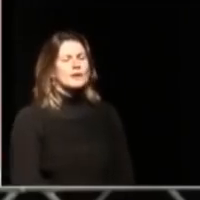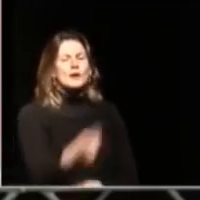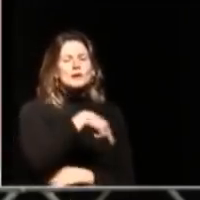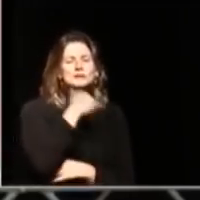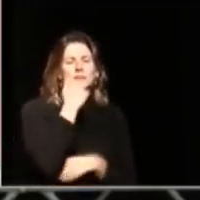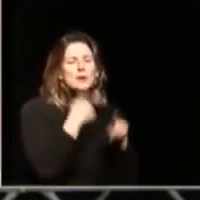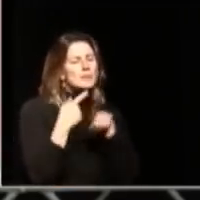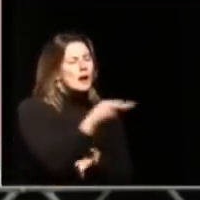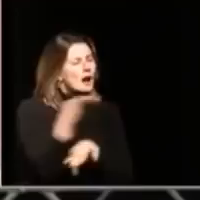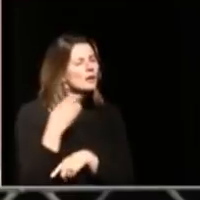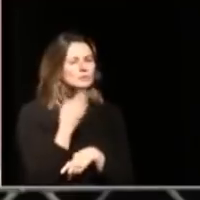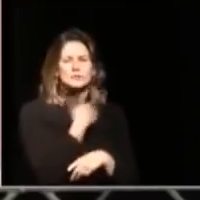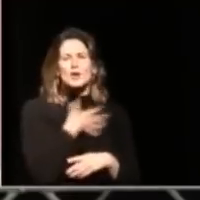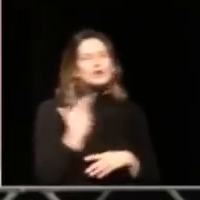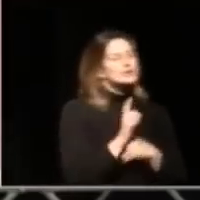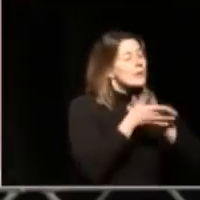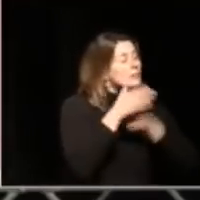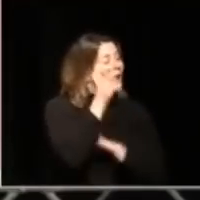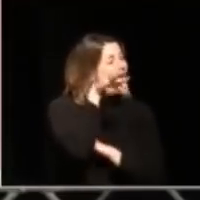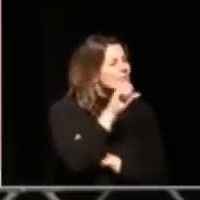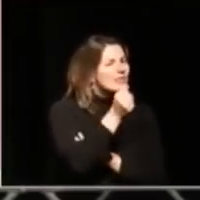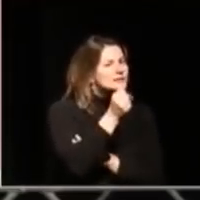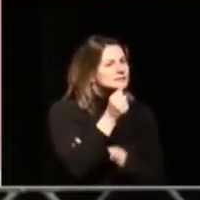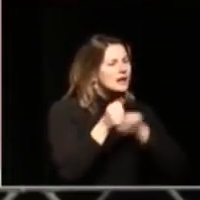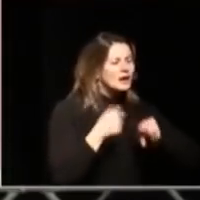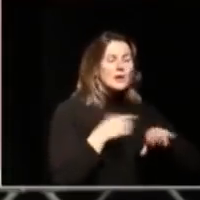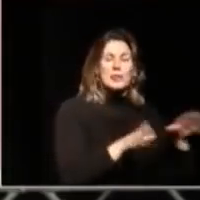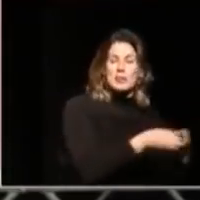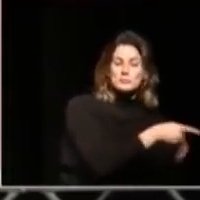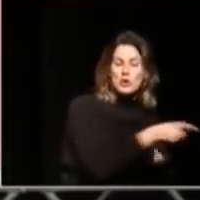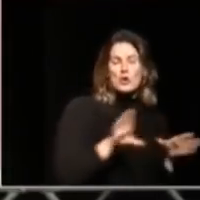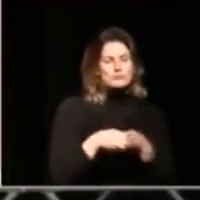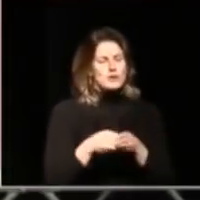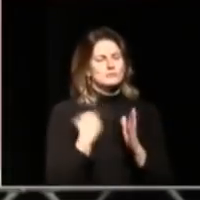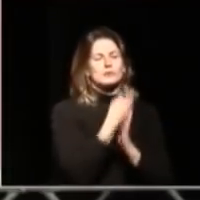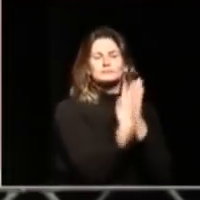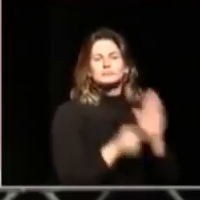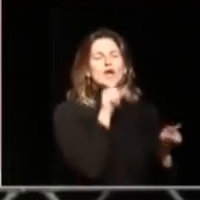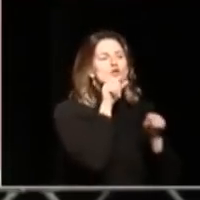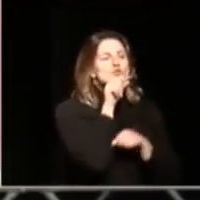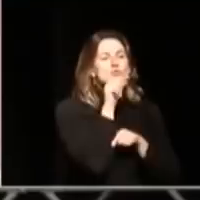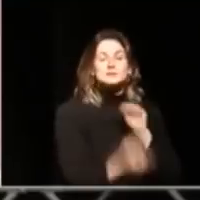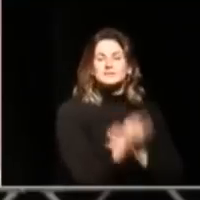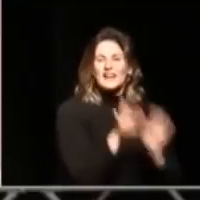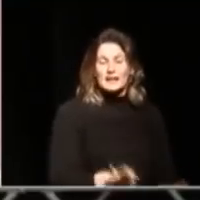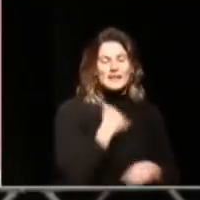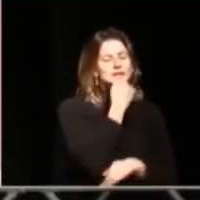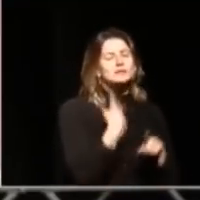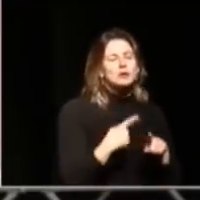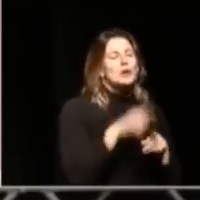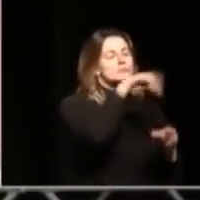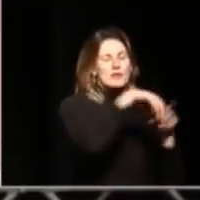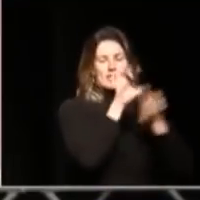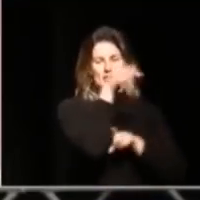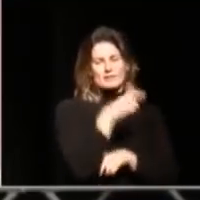¿Sabéis por qué algunos no quieren hablar de Endesa? Ni de uno ni de otro lado. Endesa no aparece en los tuits. ¿Sabéis por qué? Porque en